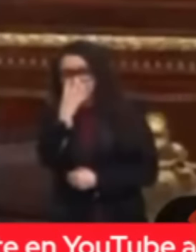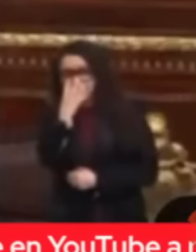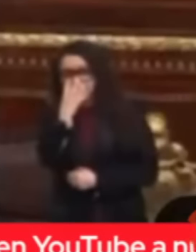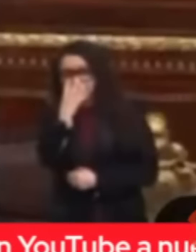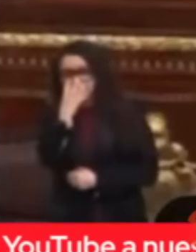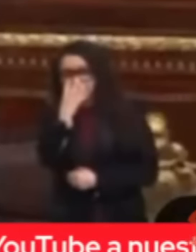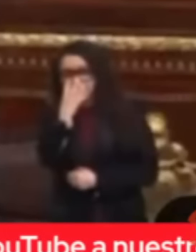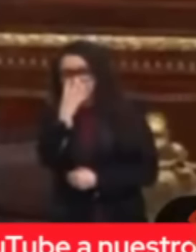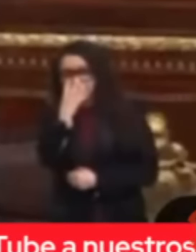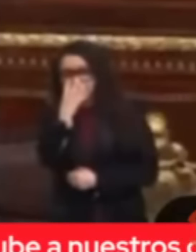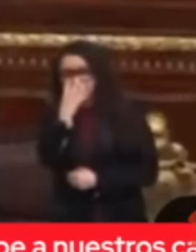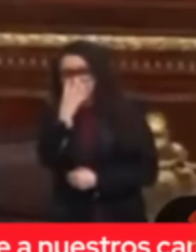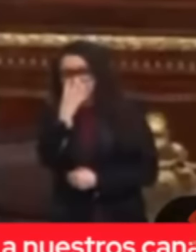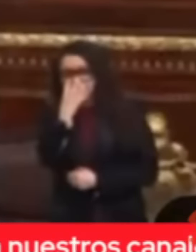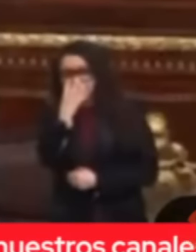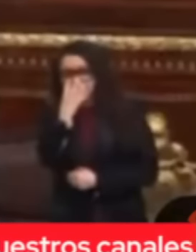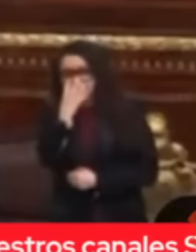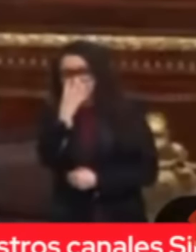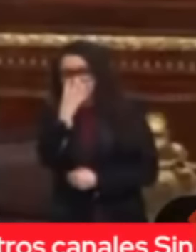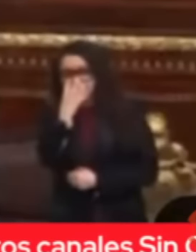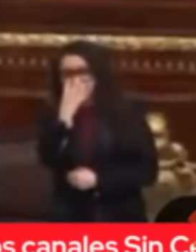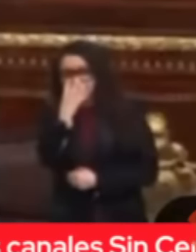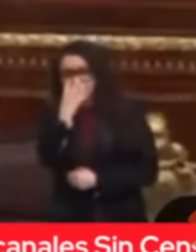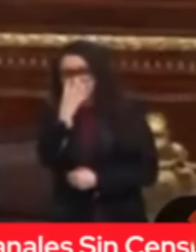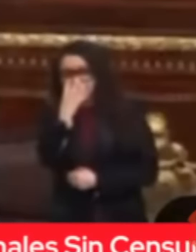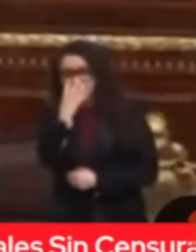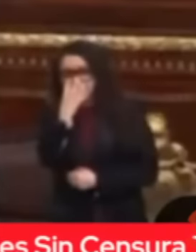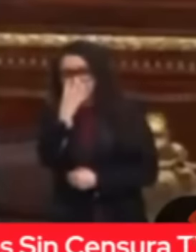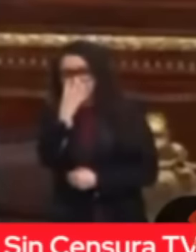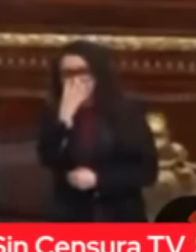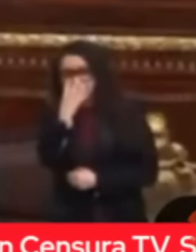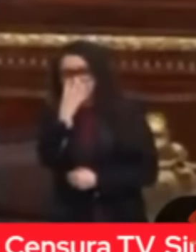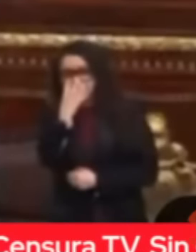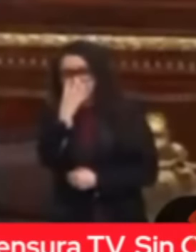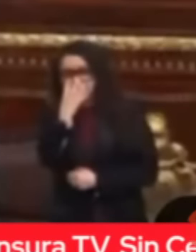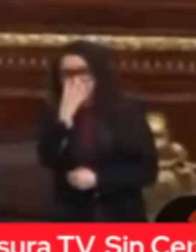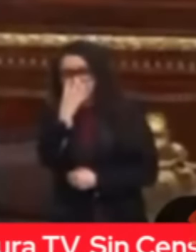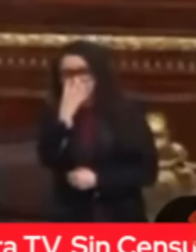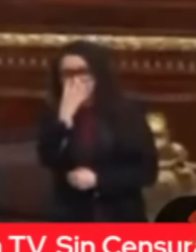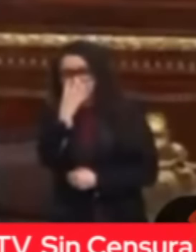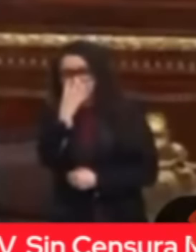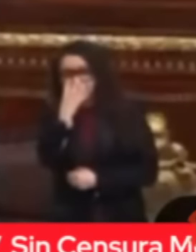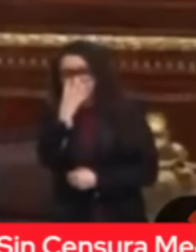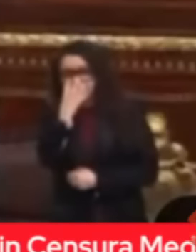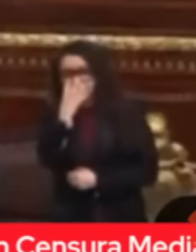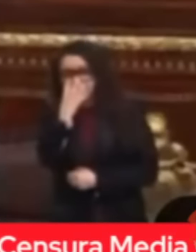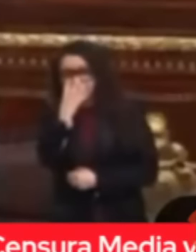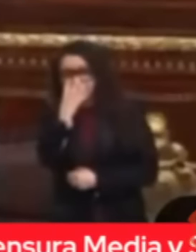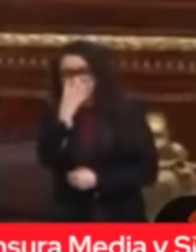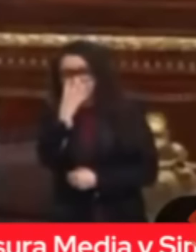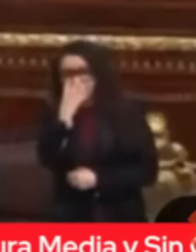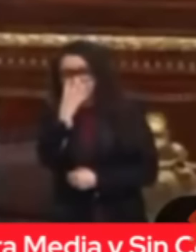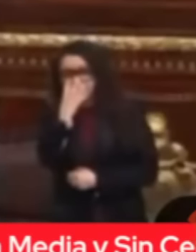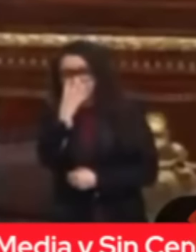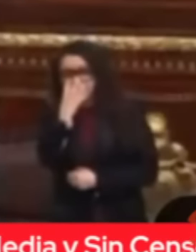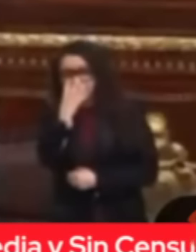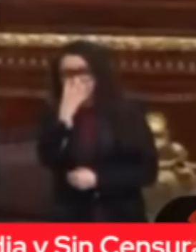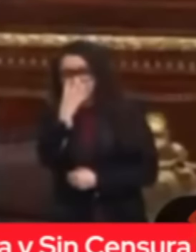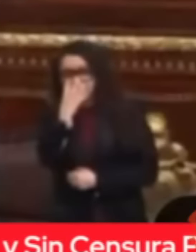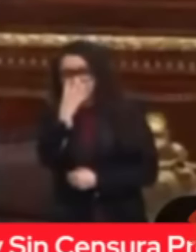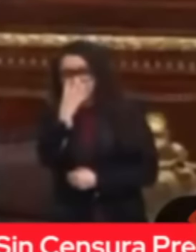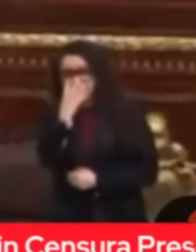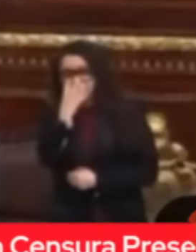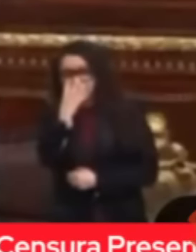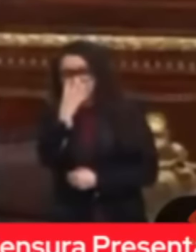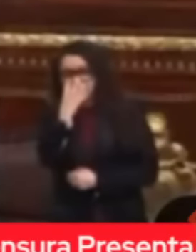el tremendo diluvio que se vivió en 1951 en el primer cuadro de la ciudad, y ha ocurrido nuevamente y